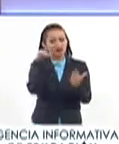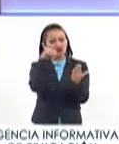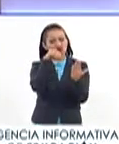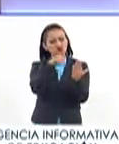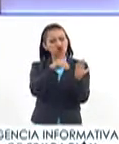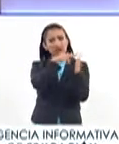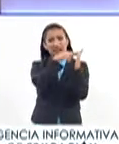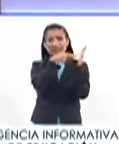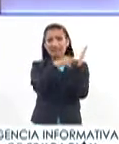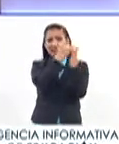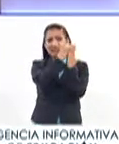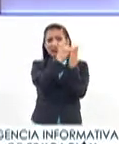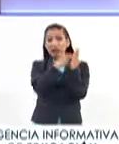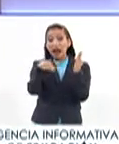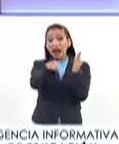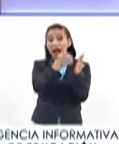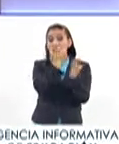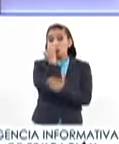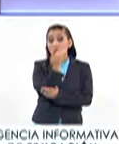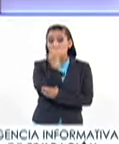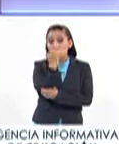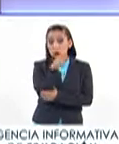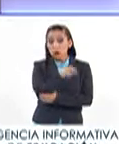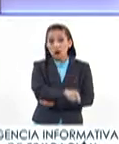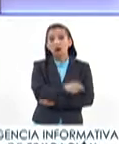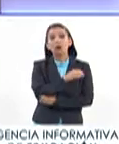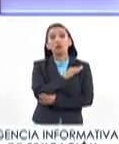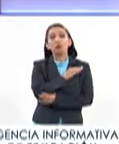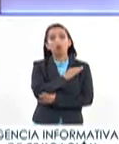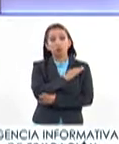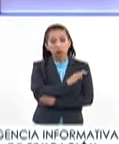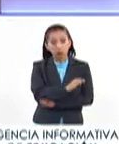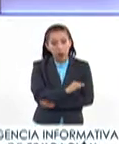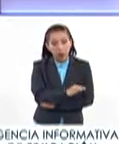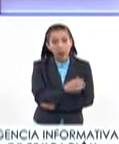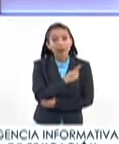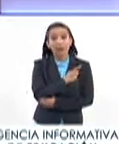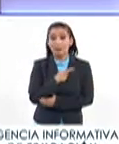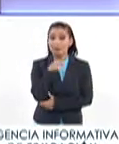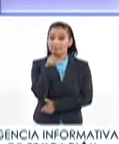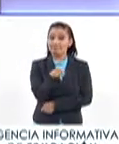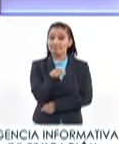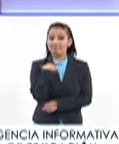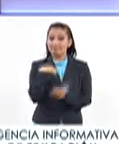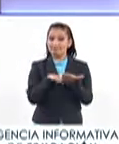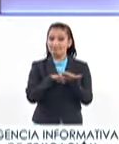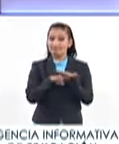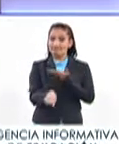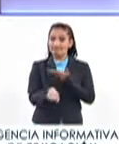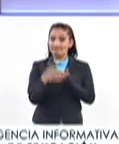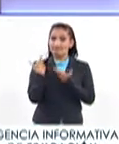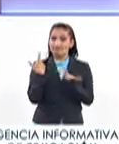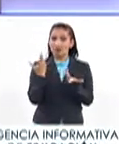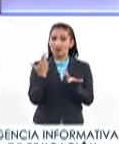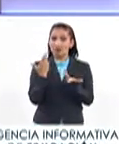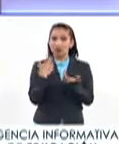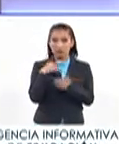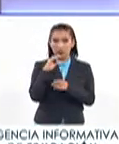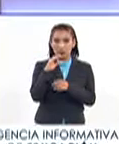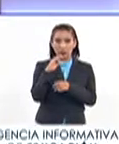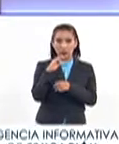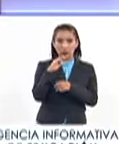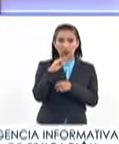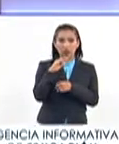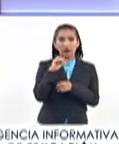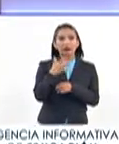los lineamientos para que una institución educativa pueda y debe prevenir y tomar acción. El Politécnico, ¿no? También.